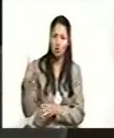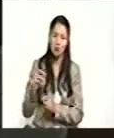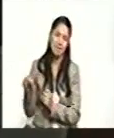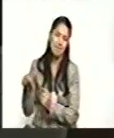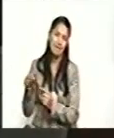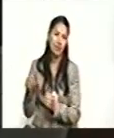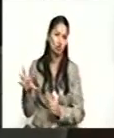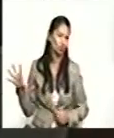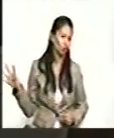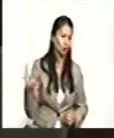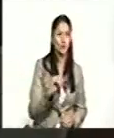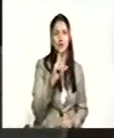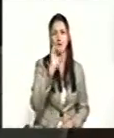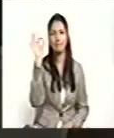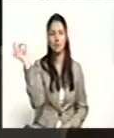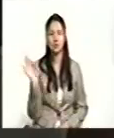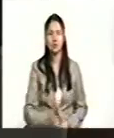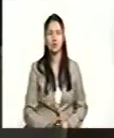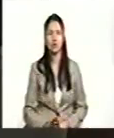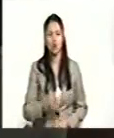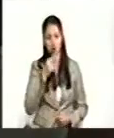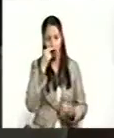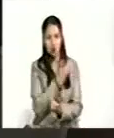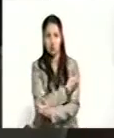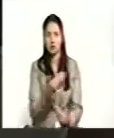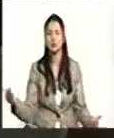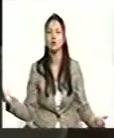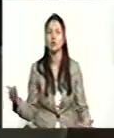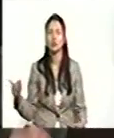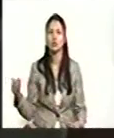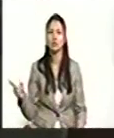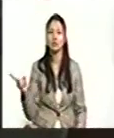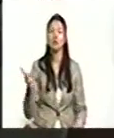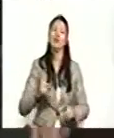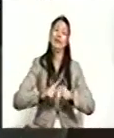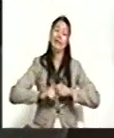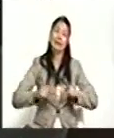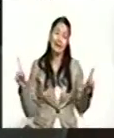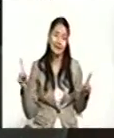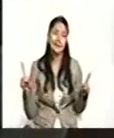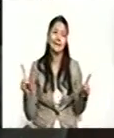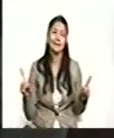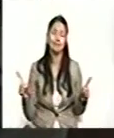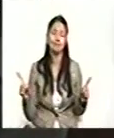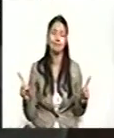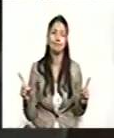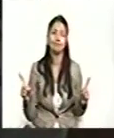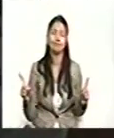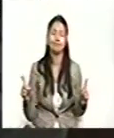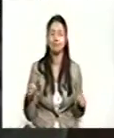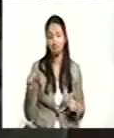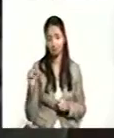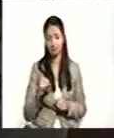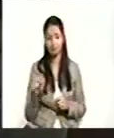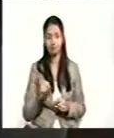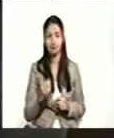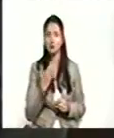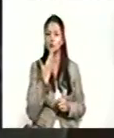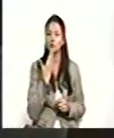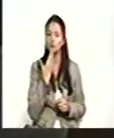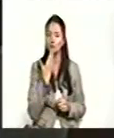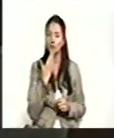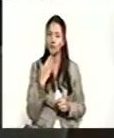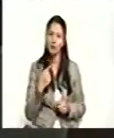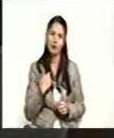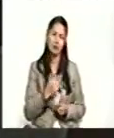100% de cobertura en la niñez chocoana pero sí cuando hicimos